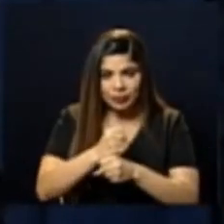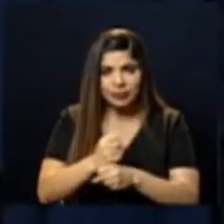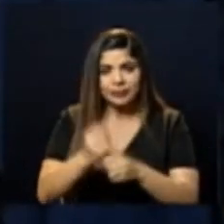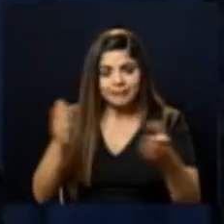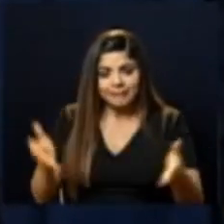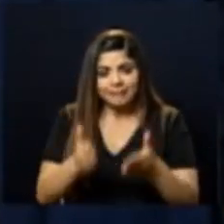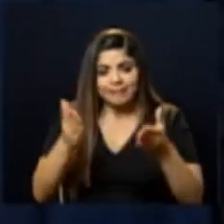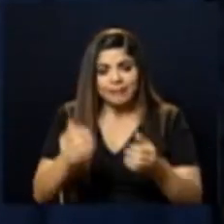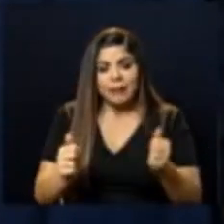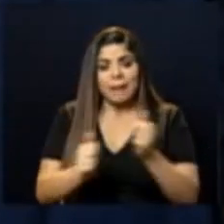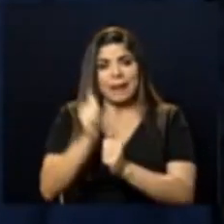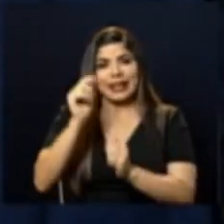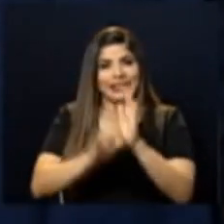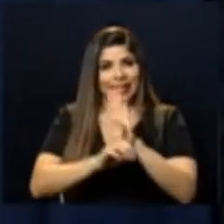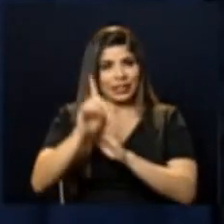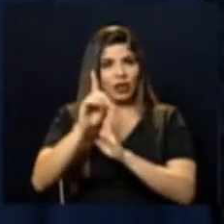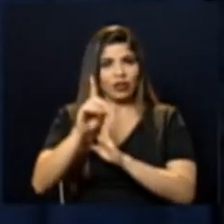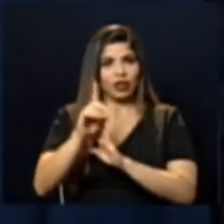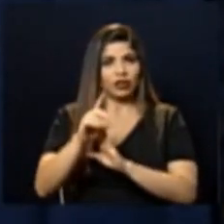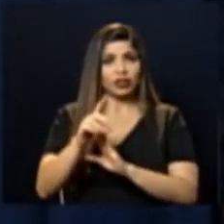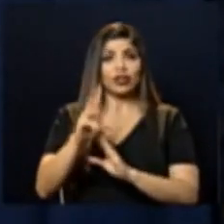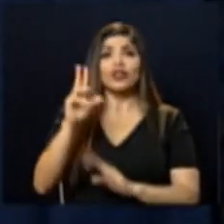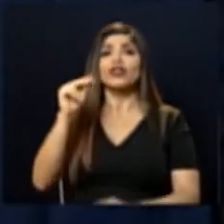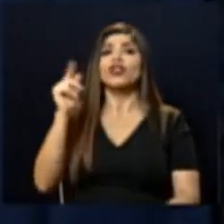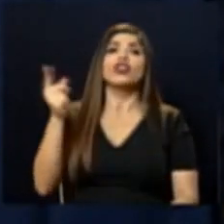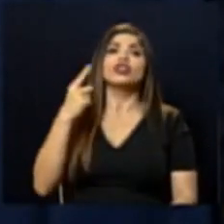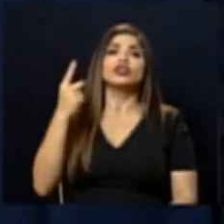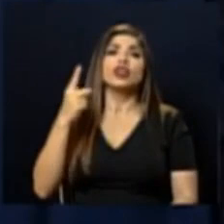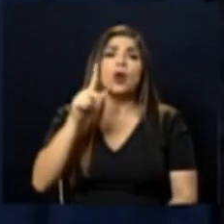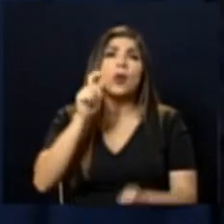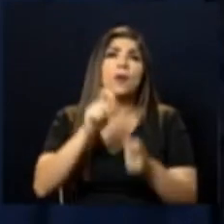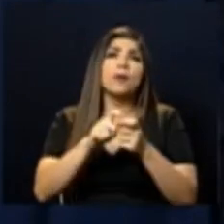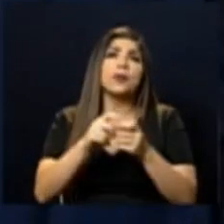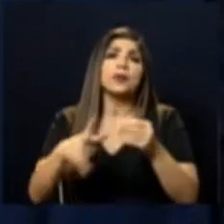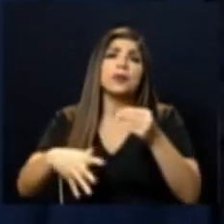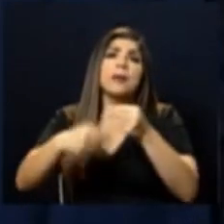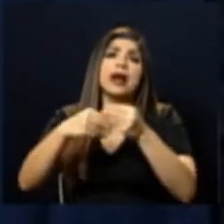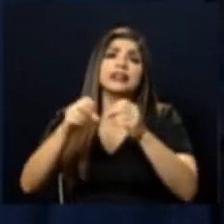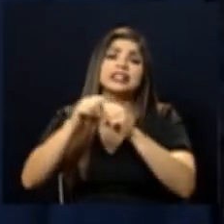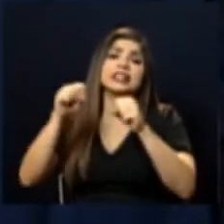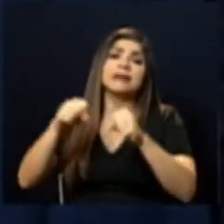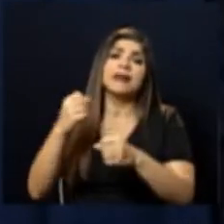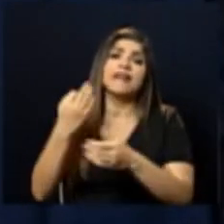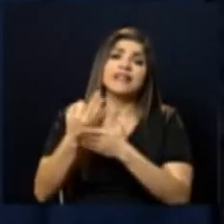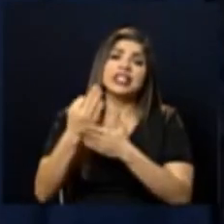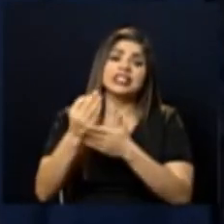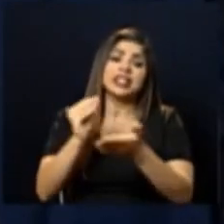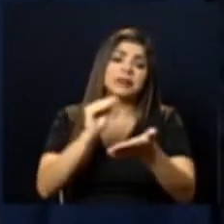desarrollo y no solamente a ser un factor más del sistema financiero.